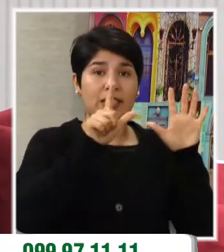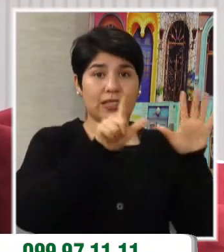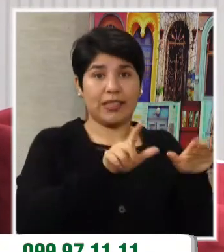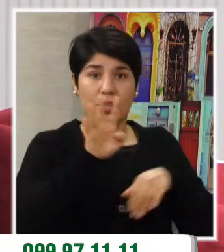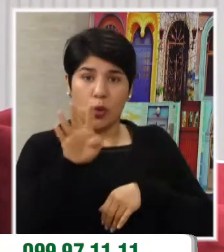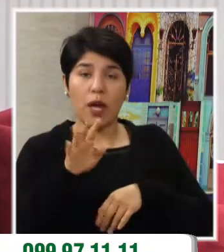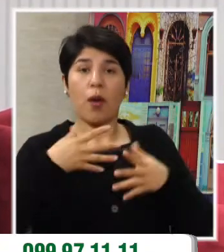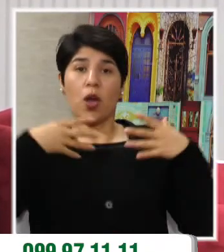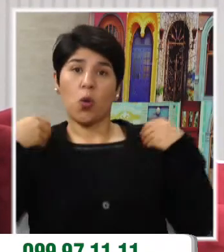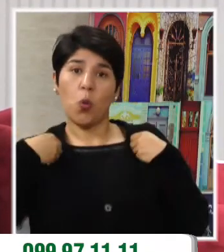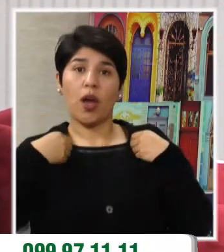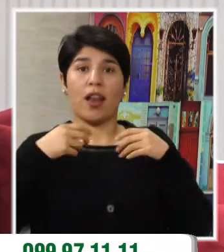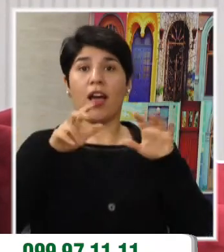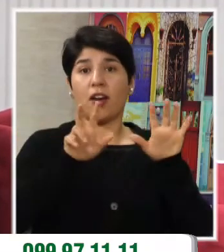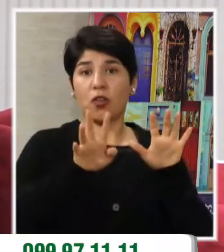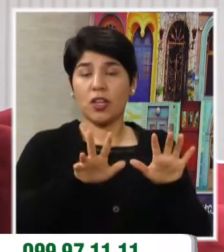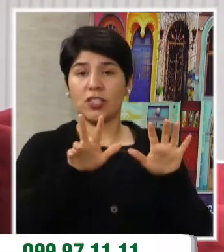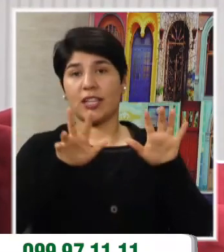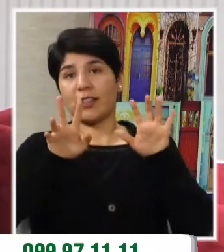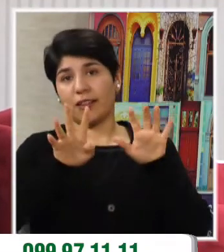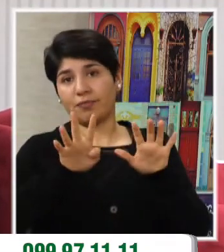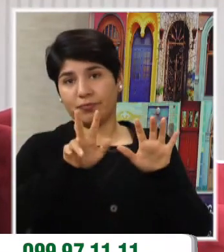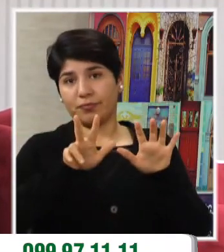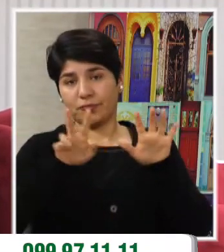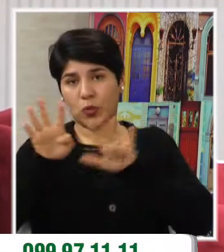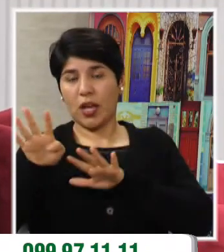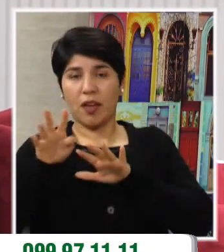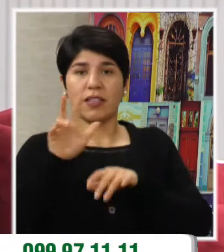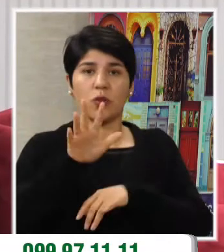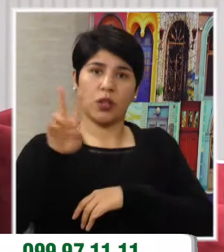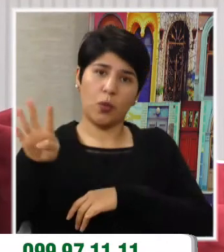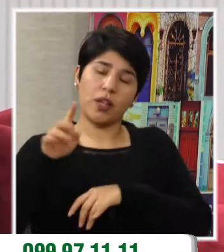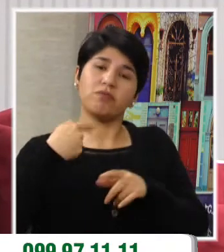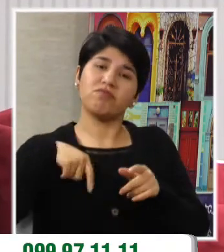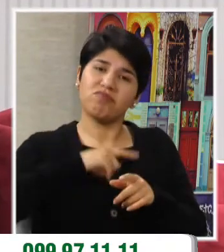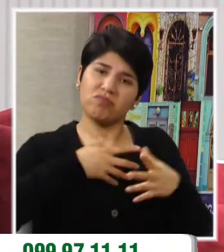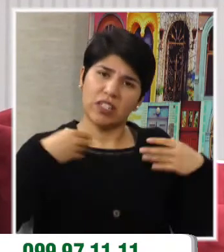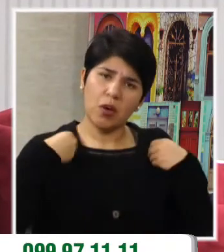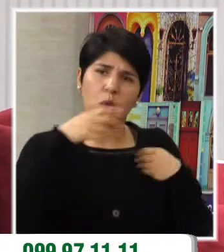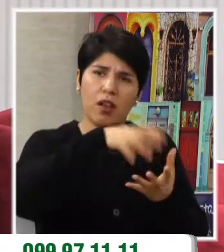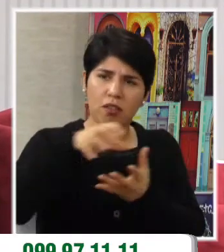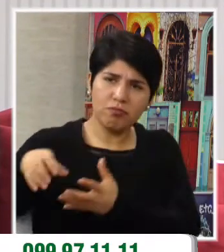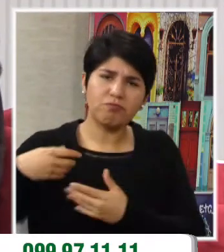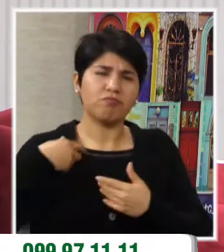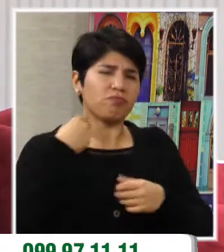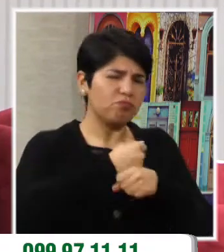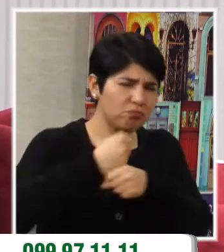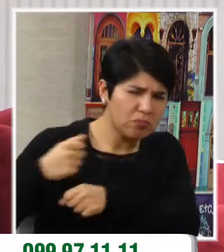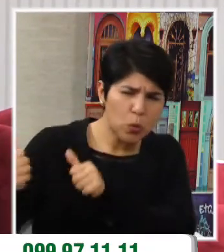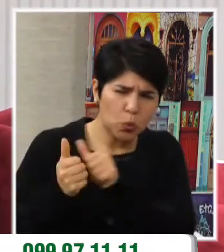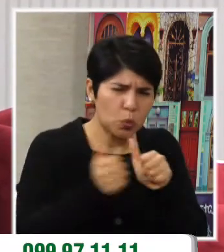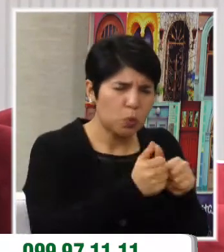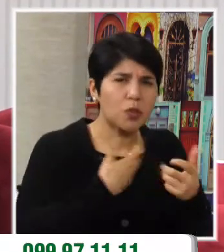con las 54 este estamos trabajando mucho inclusión educativa queremos colaborar